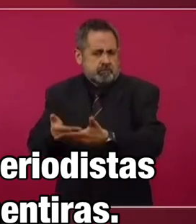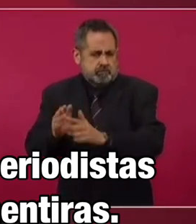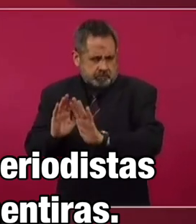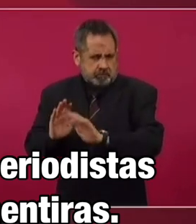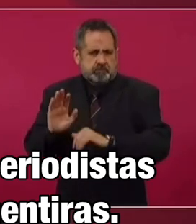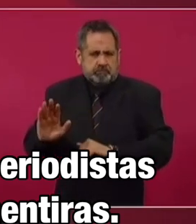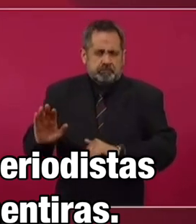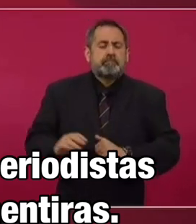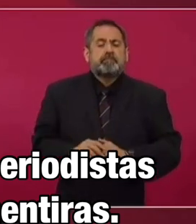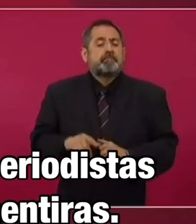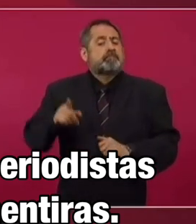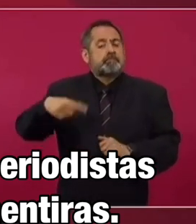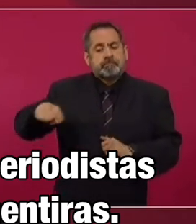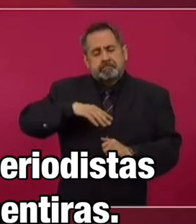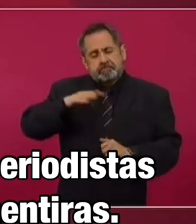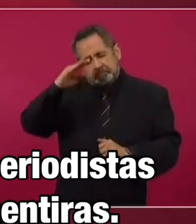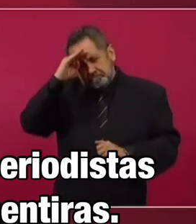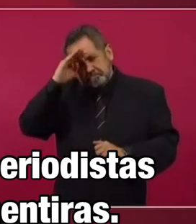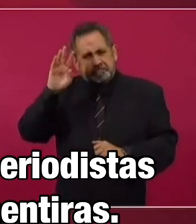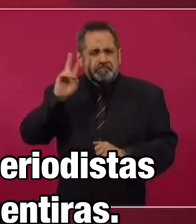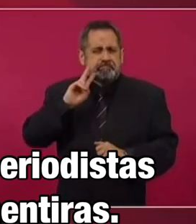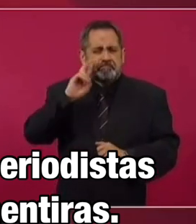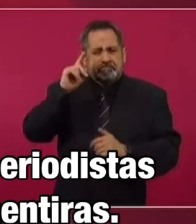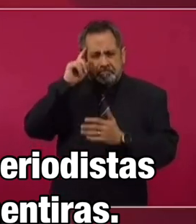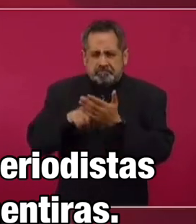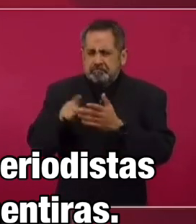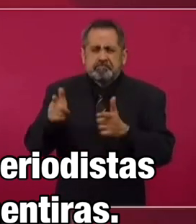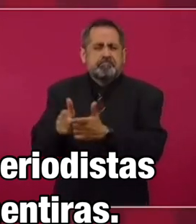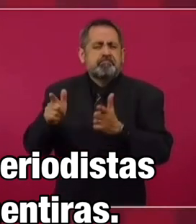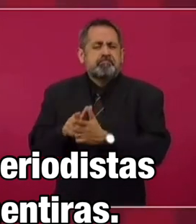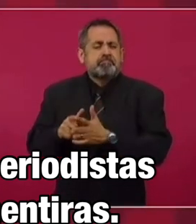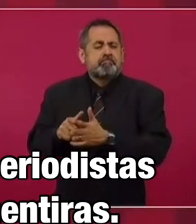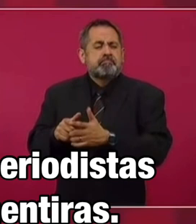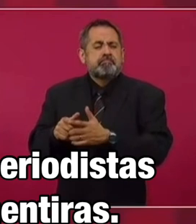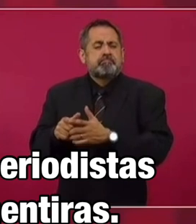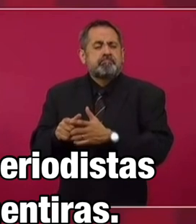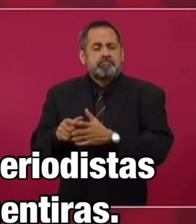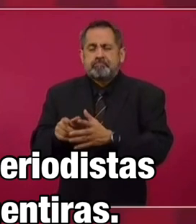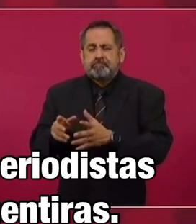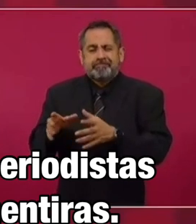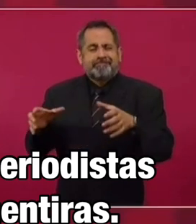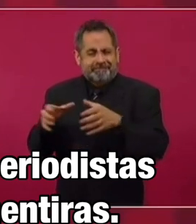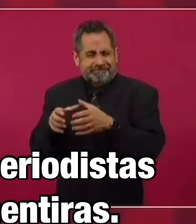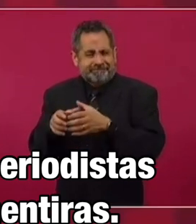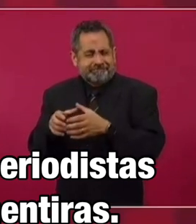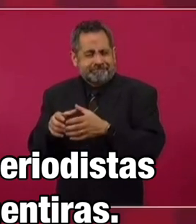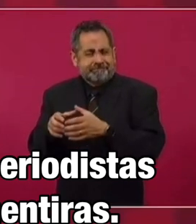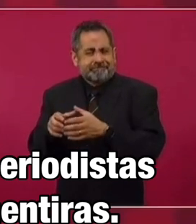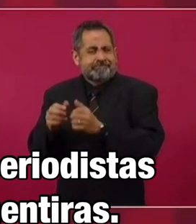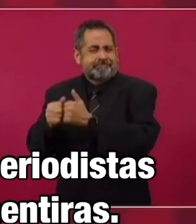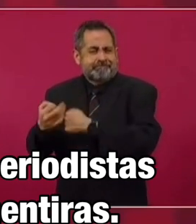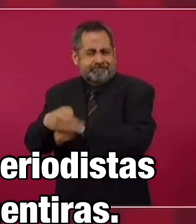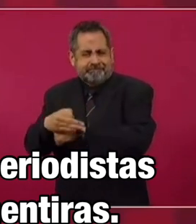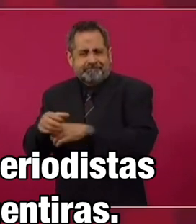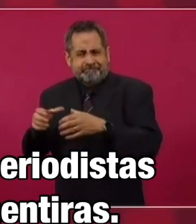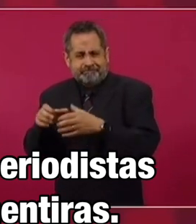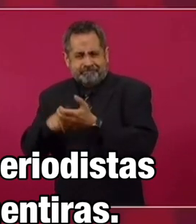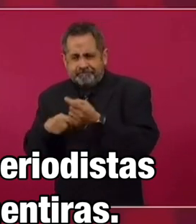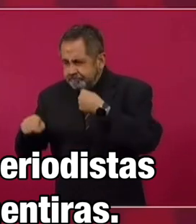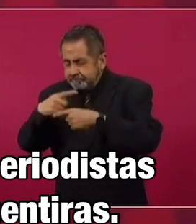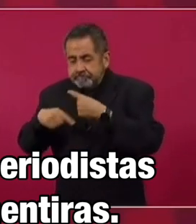Seguramente pues analizarán en la permanente o en las comisiones y posteriormente en el pleno